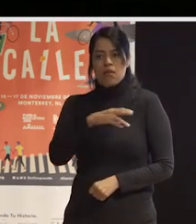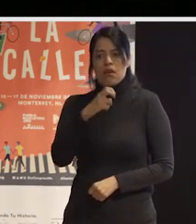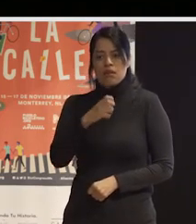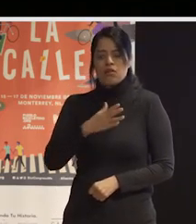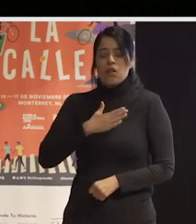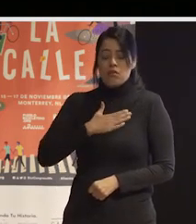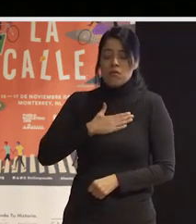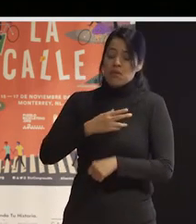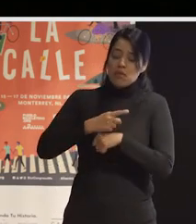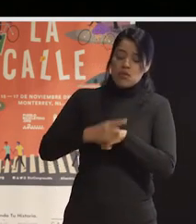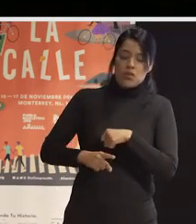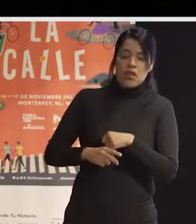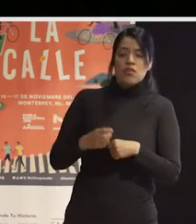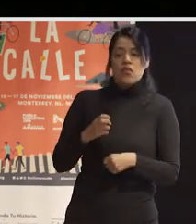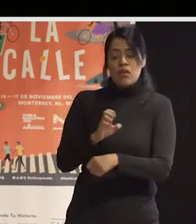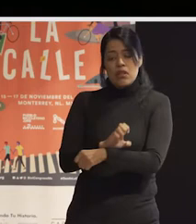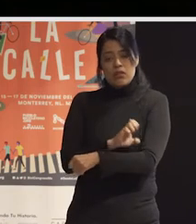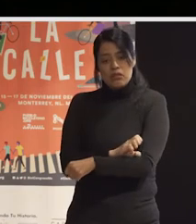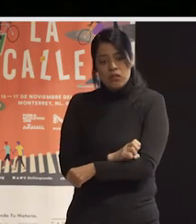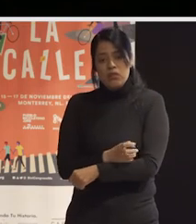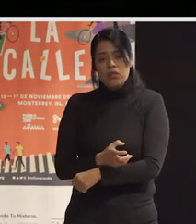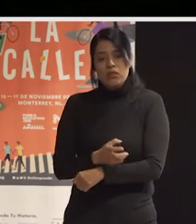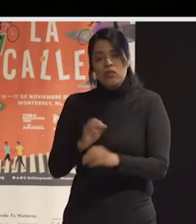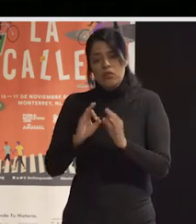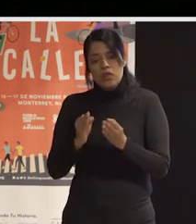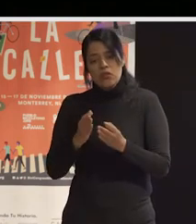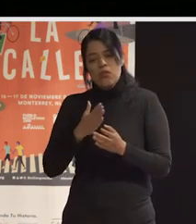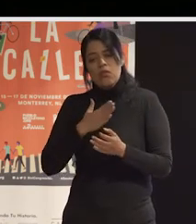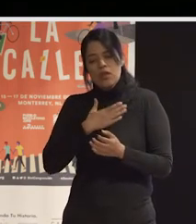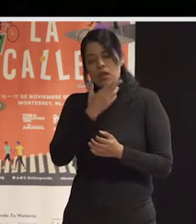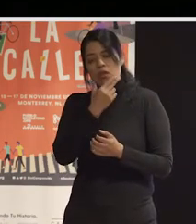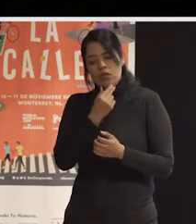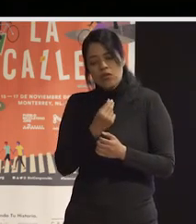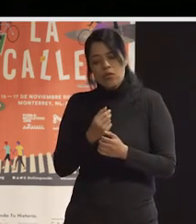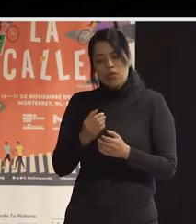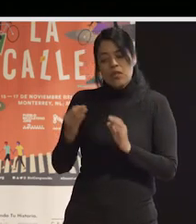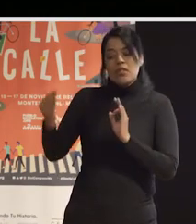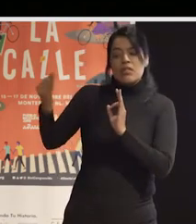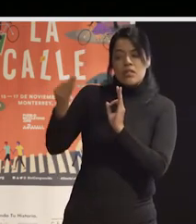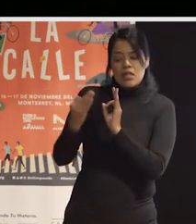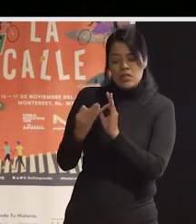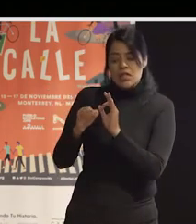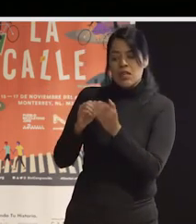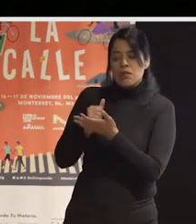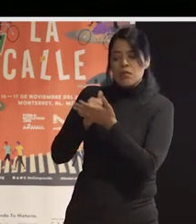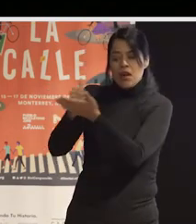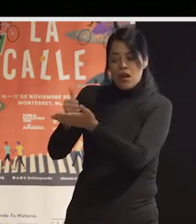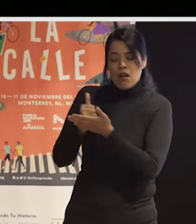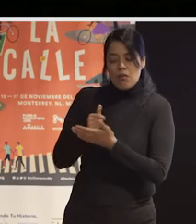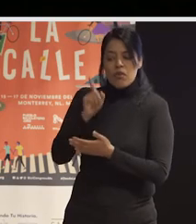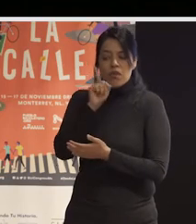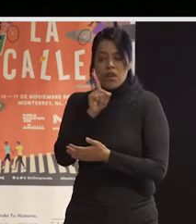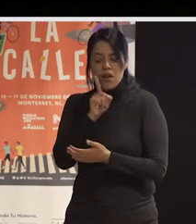a mí me hizo daño verdad entonces esa es una manera como muchos hombres se acercan al trabajo de género porque ellos porque porque